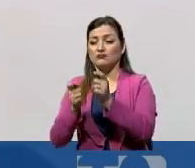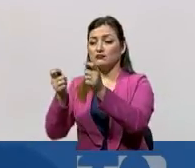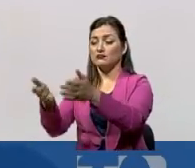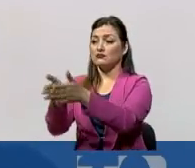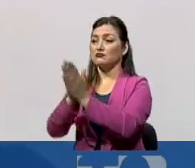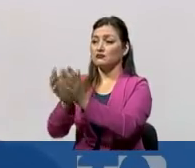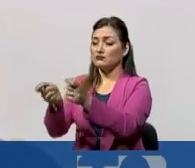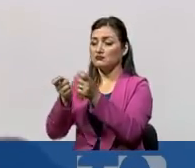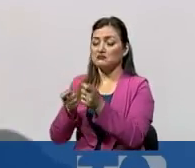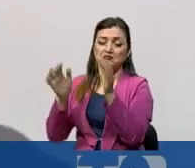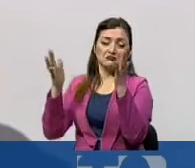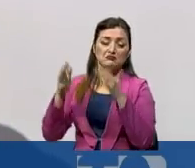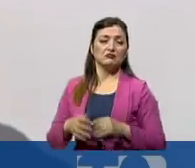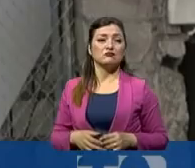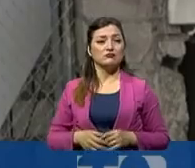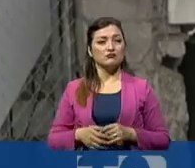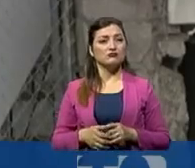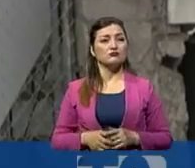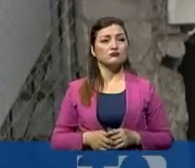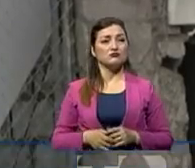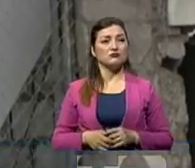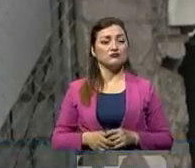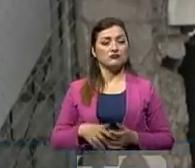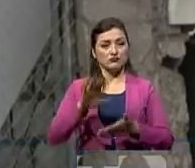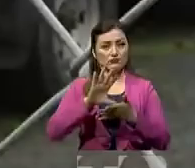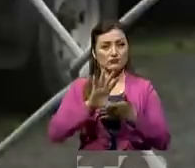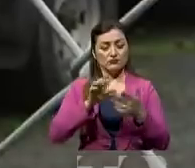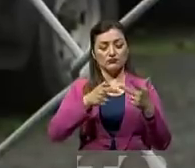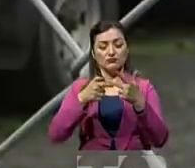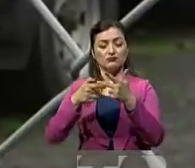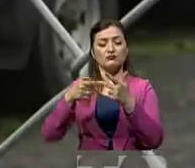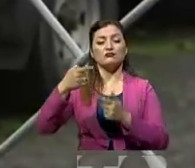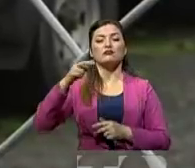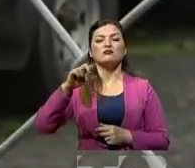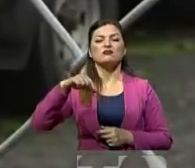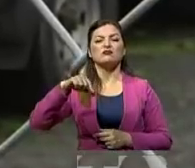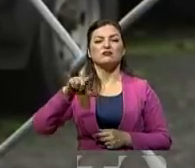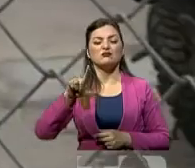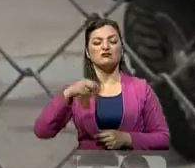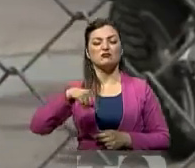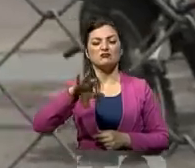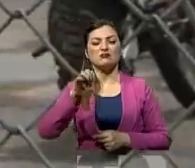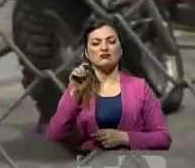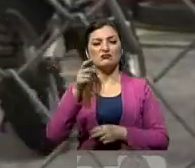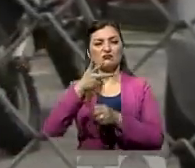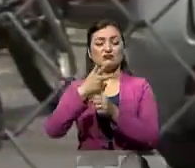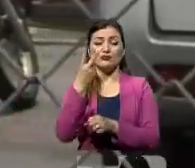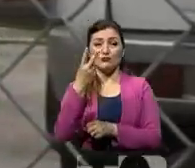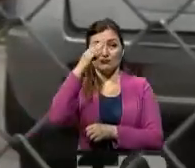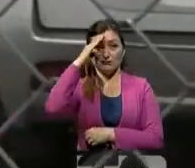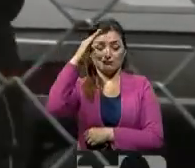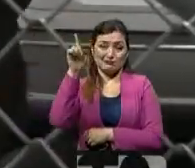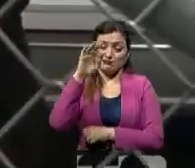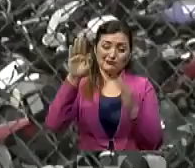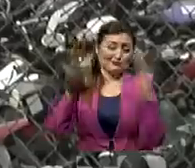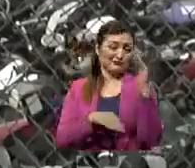hemos solicitado para continuar con el trámite. El centro de retención de Gualaquiza cuenta con 2 cámaras y personal de seguridad vigilante